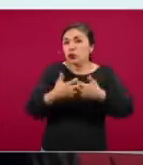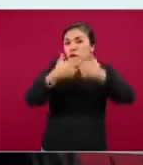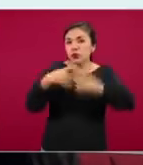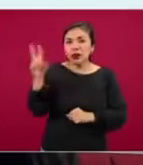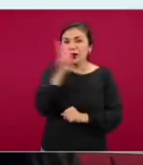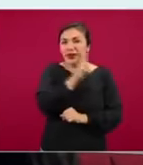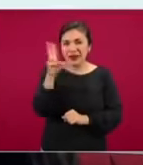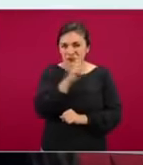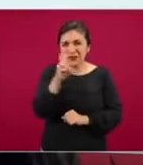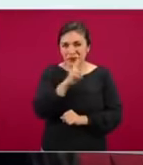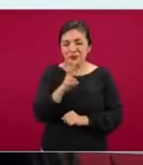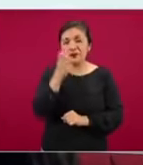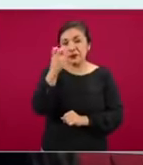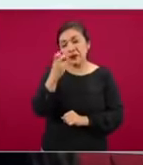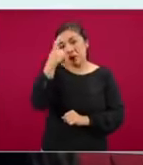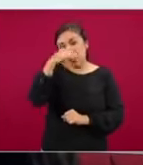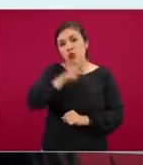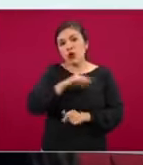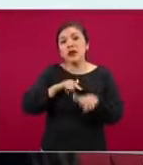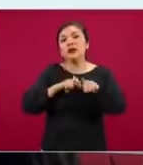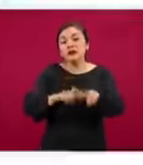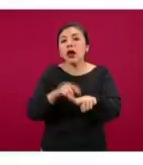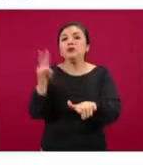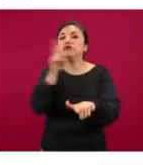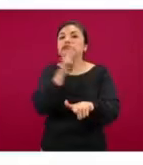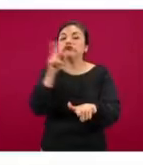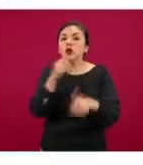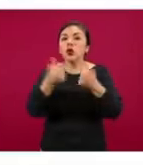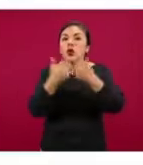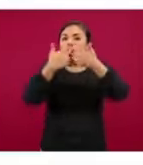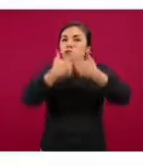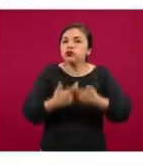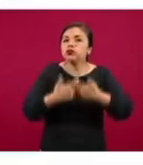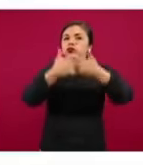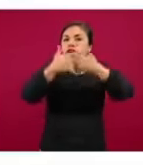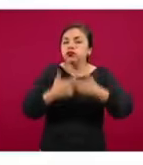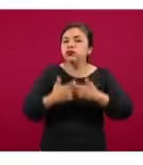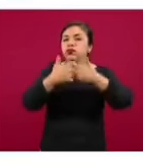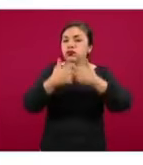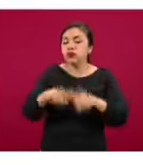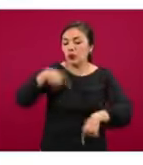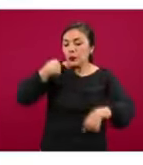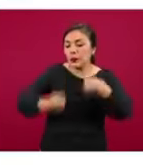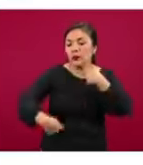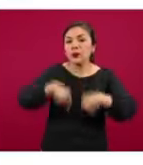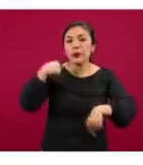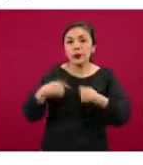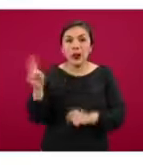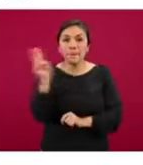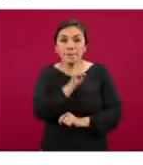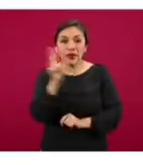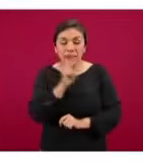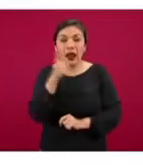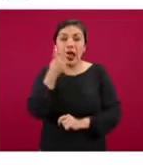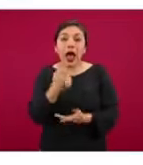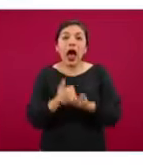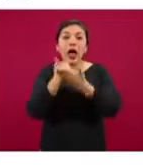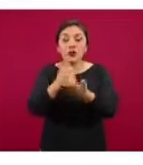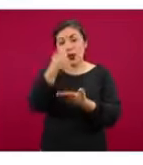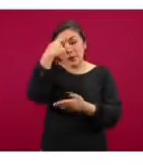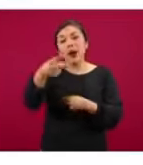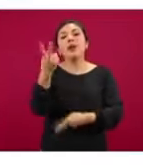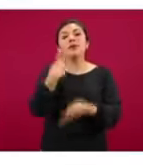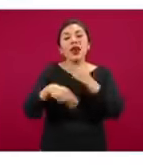ser intubados para poder tener apoyo mecánico ventilatorio y que esto entonces contribuya a que el